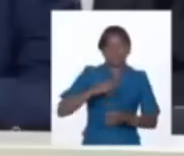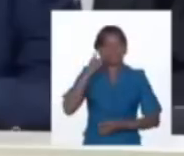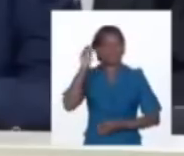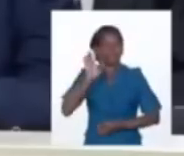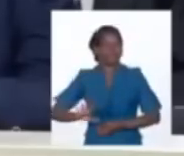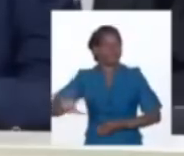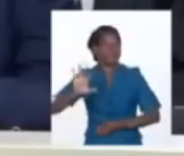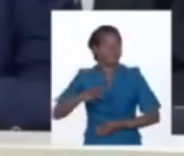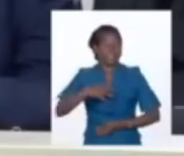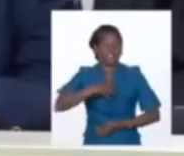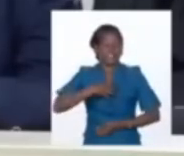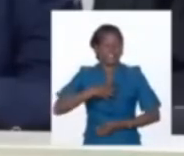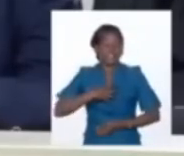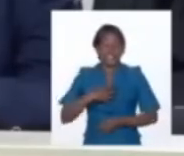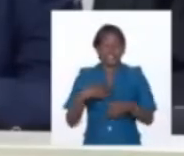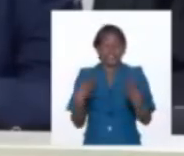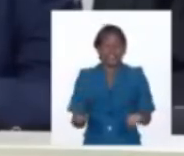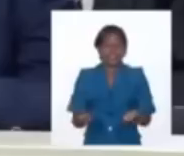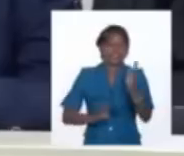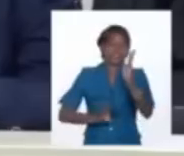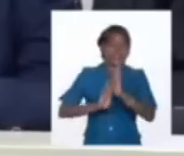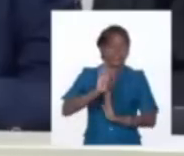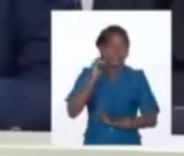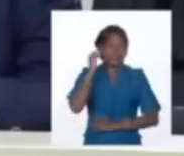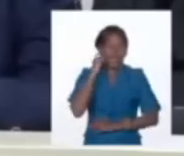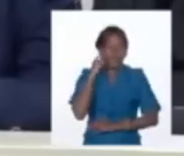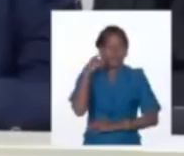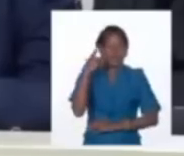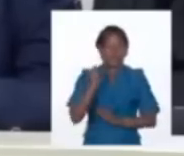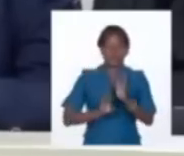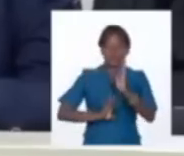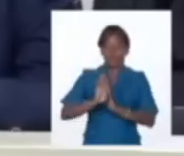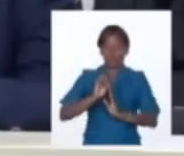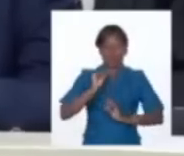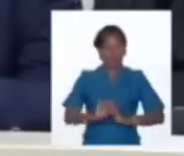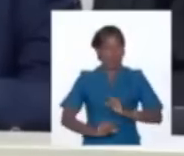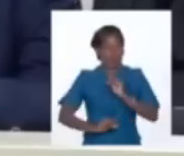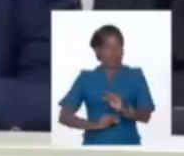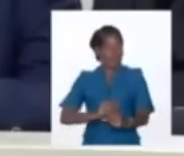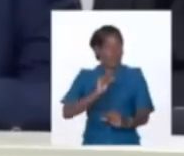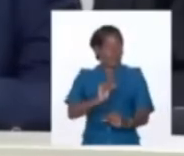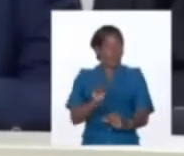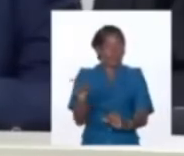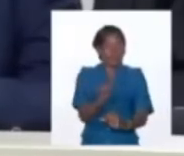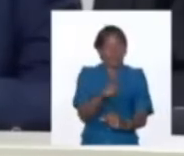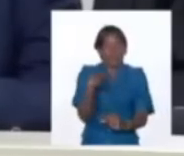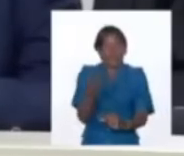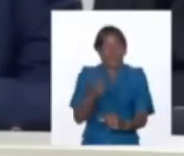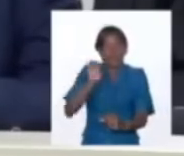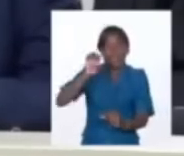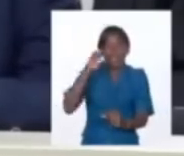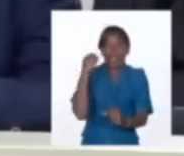tiendan a una mayor y más eficiente integración como una de las vías para generar economías